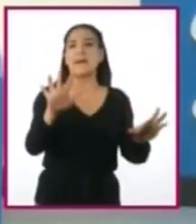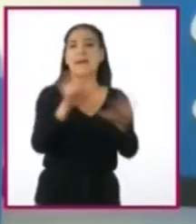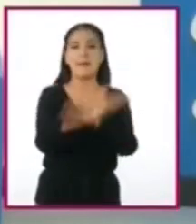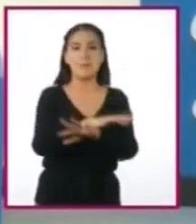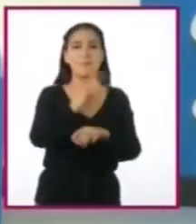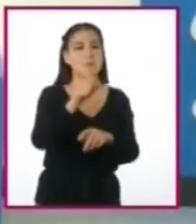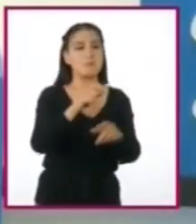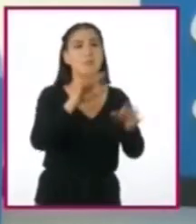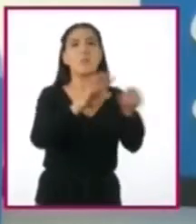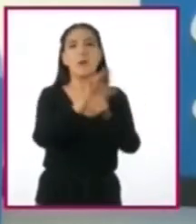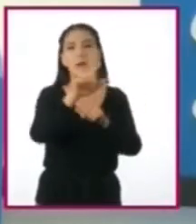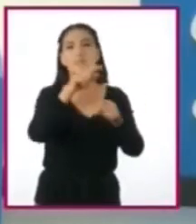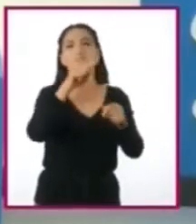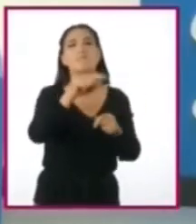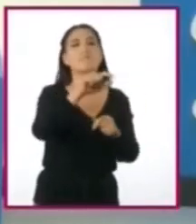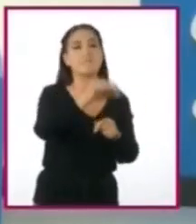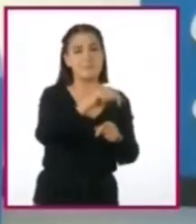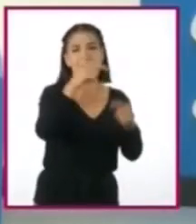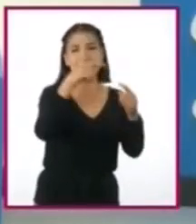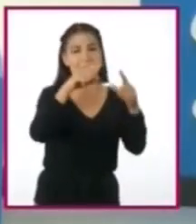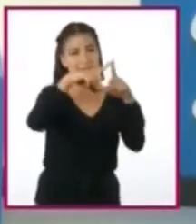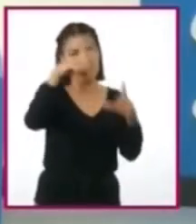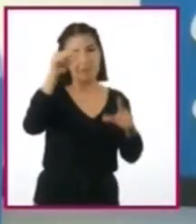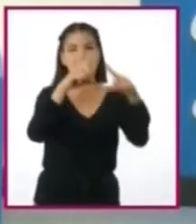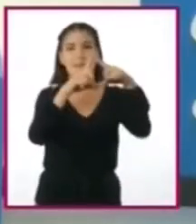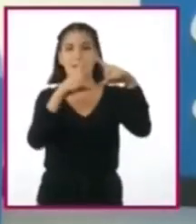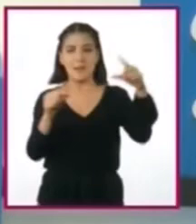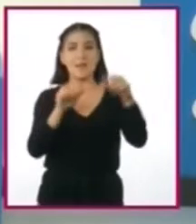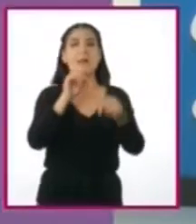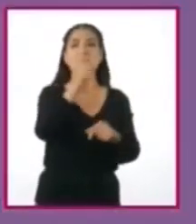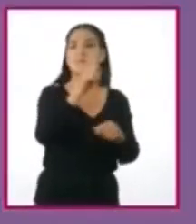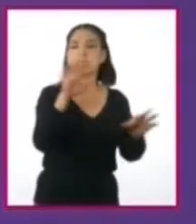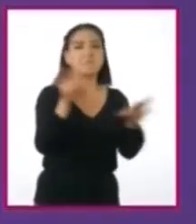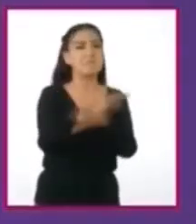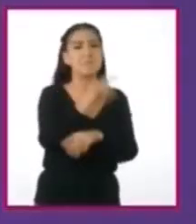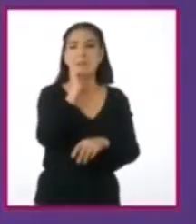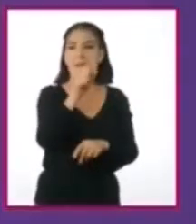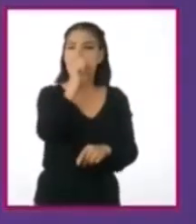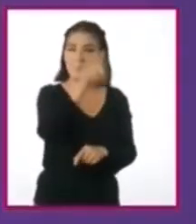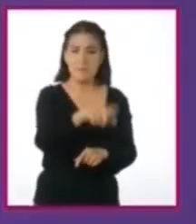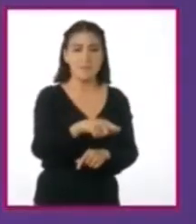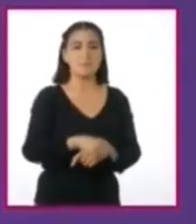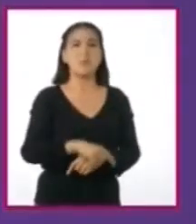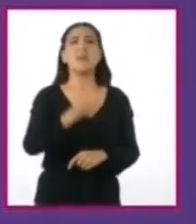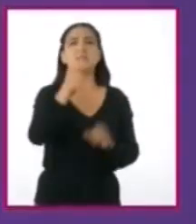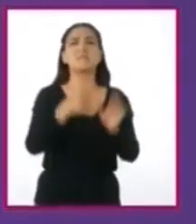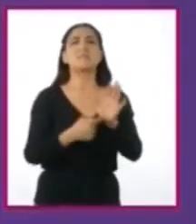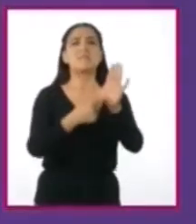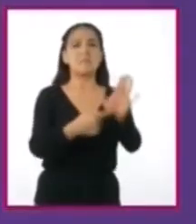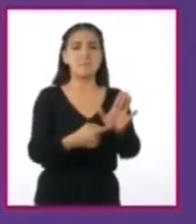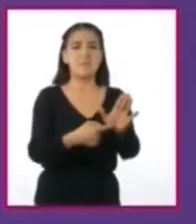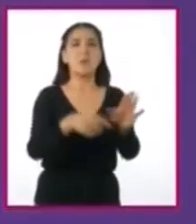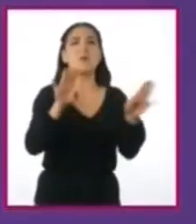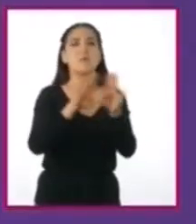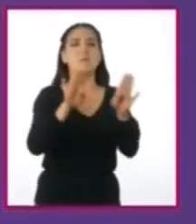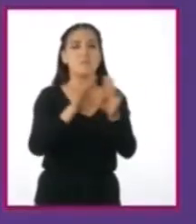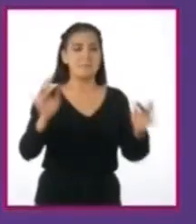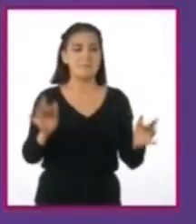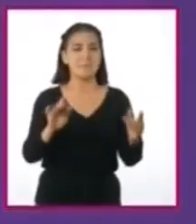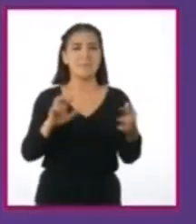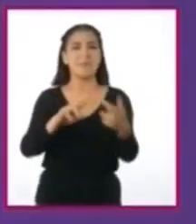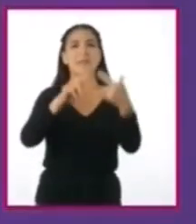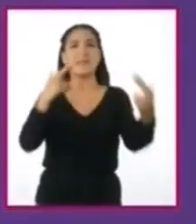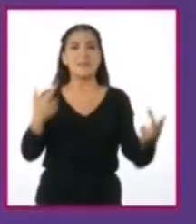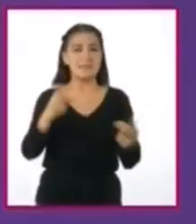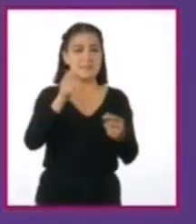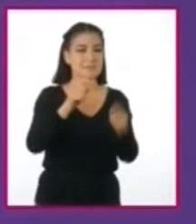de los otros lados. La razón K no cambia. Esto demuestra la relación directa entre los